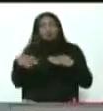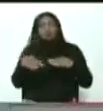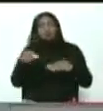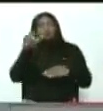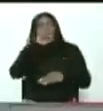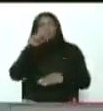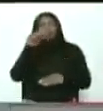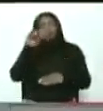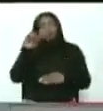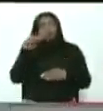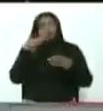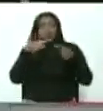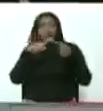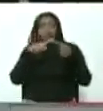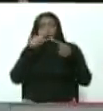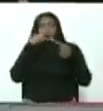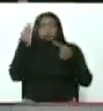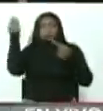Sotillo, Nelson Moreno.